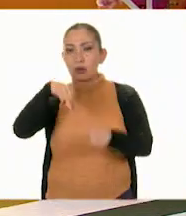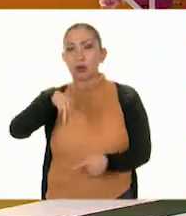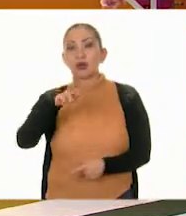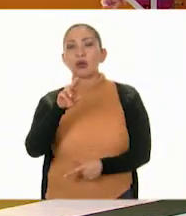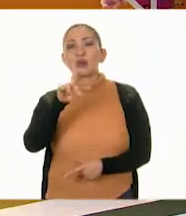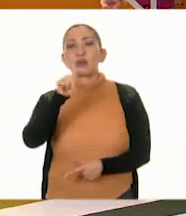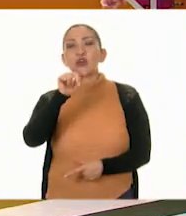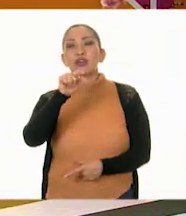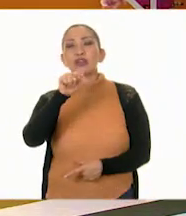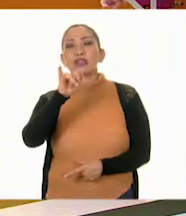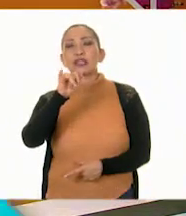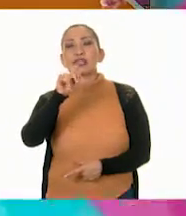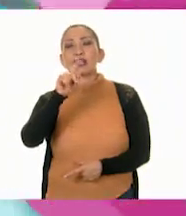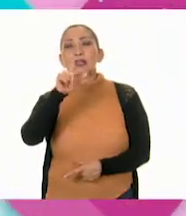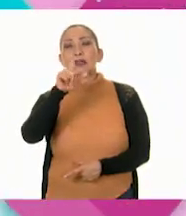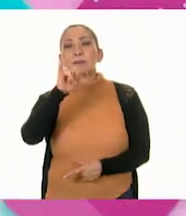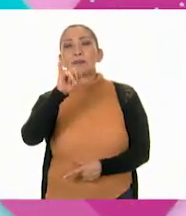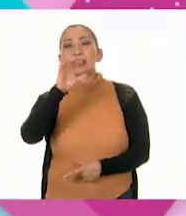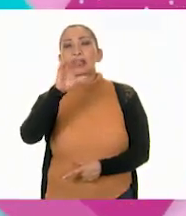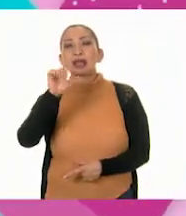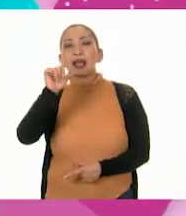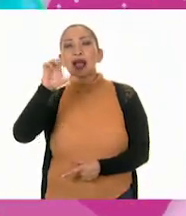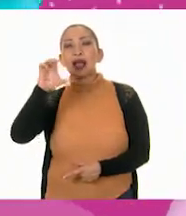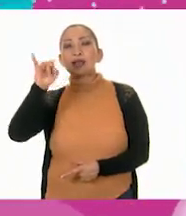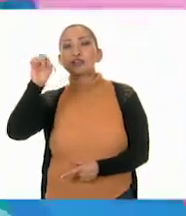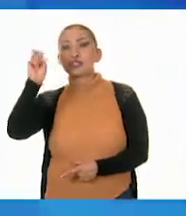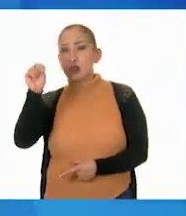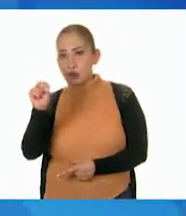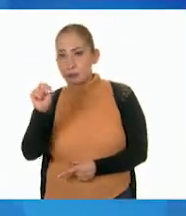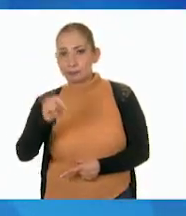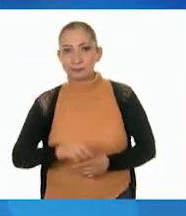aquí, multiplicación.